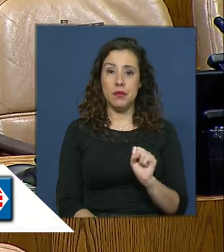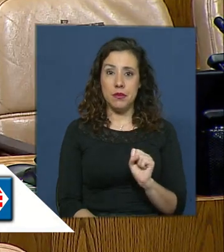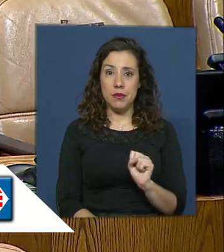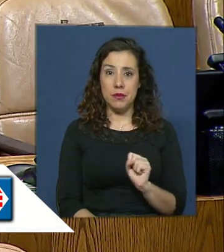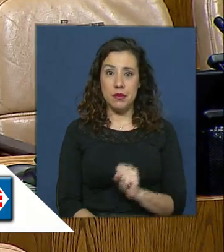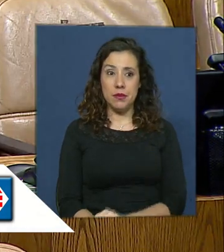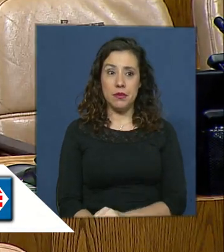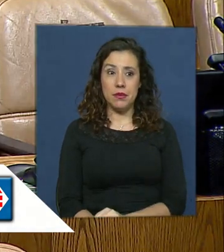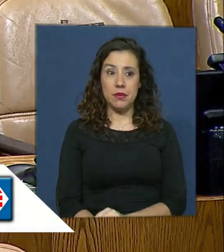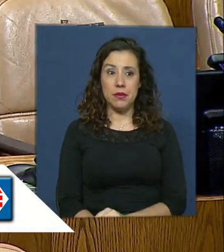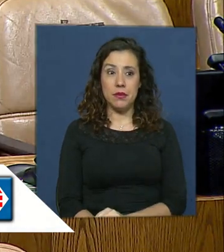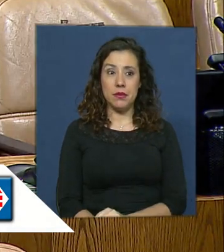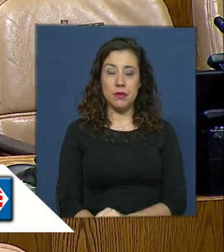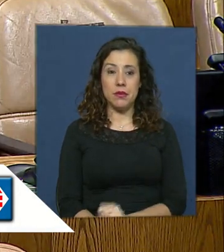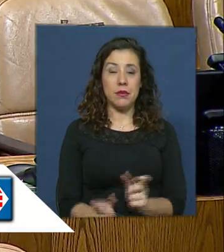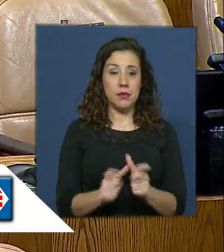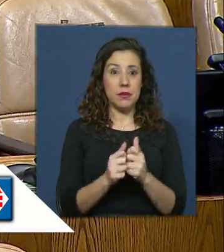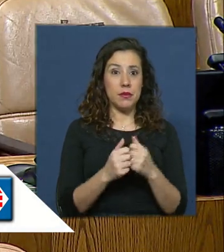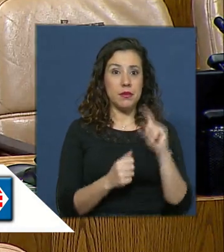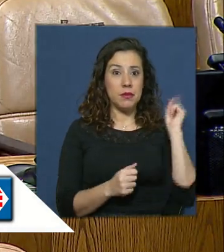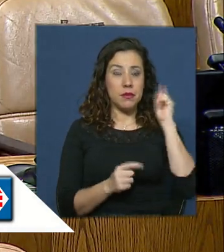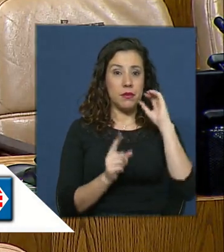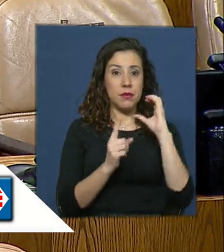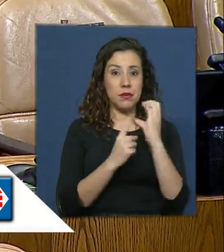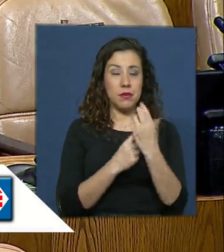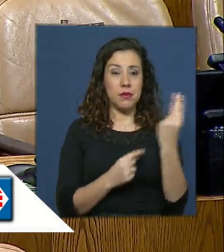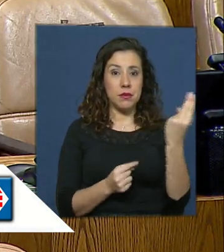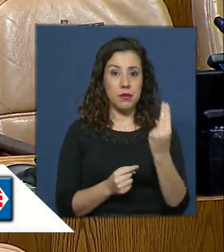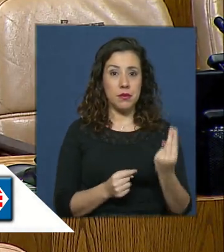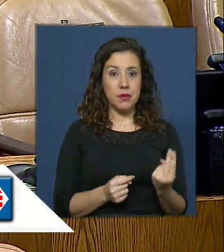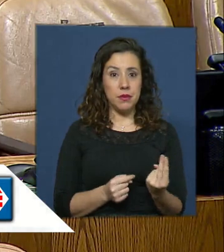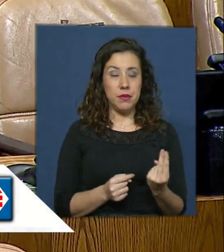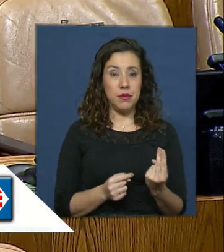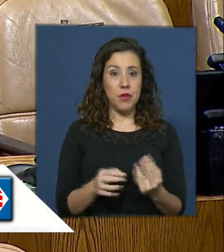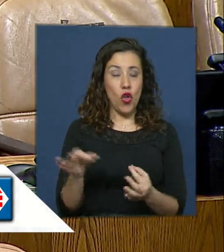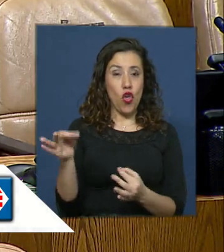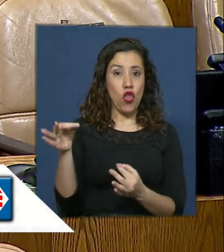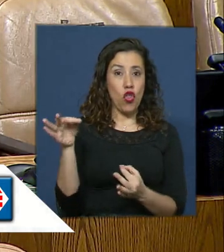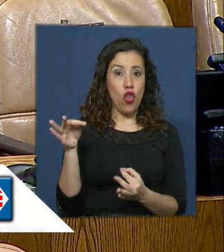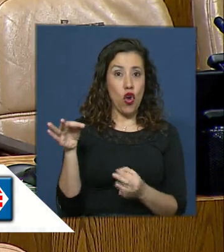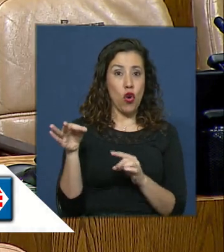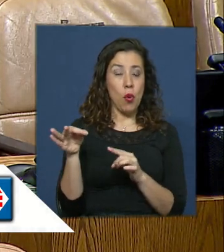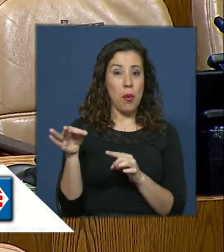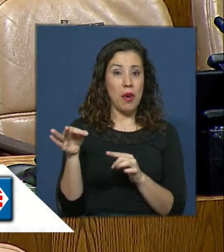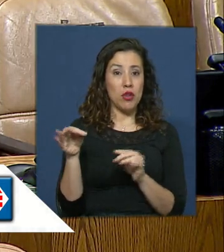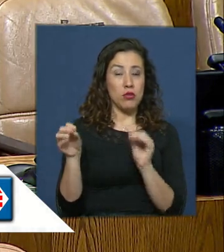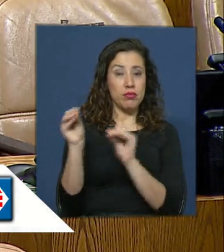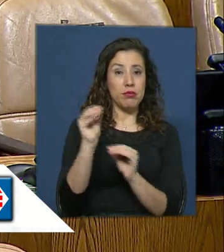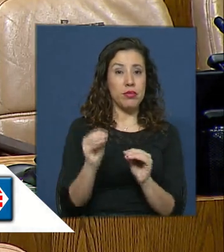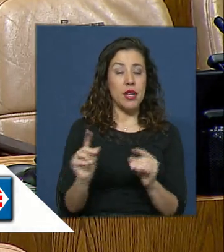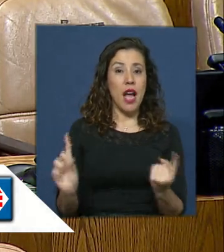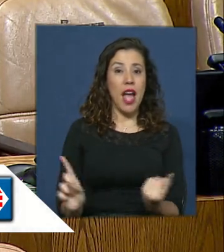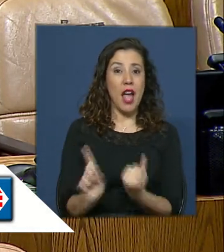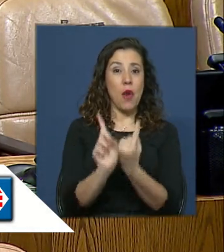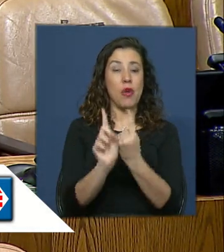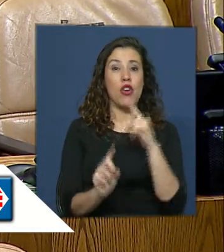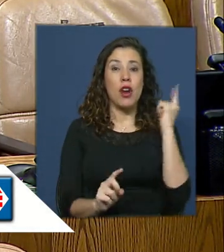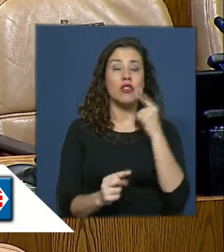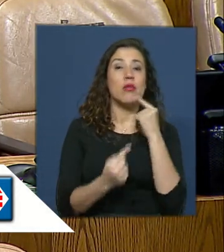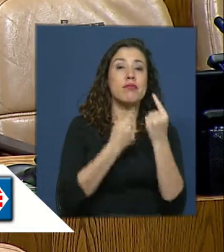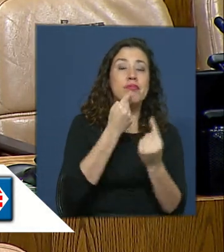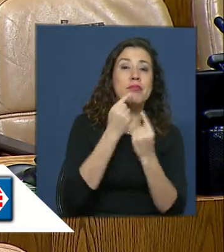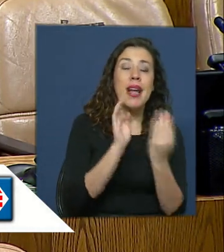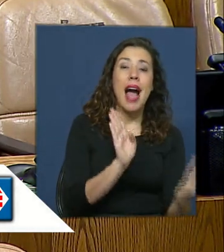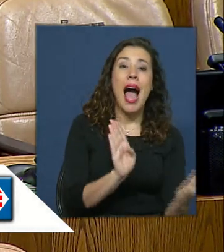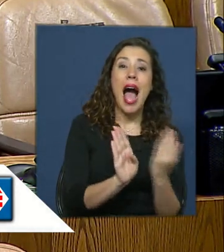Ya el Consejo Nacional de Cultura y las Artes, en su documento de sistematización del Encuentro Nacional de Consulta Previa a los